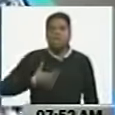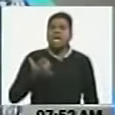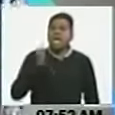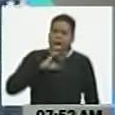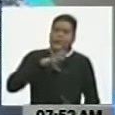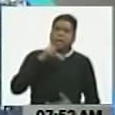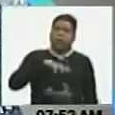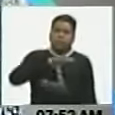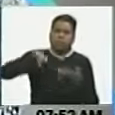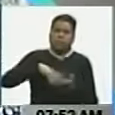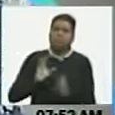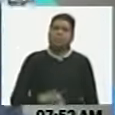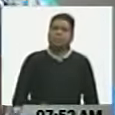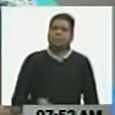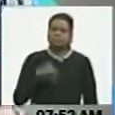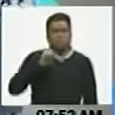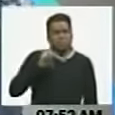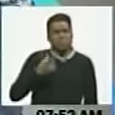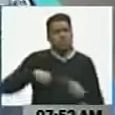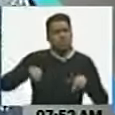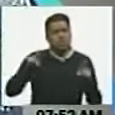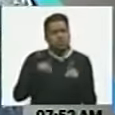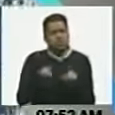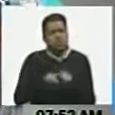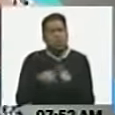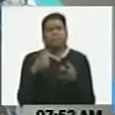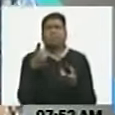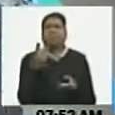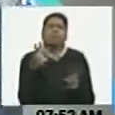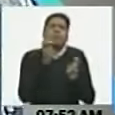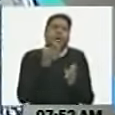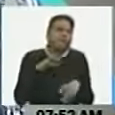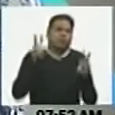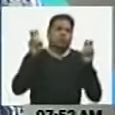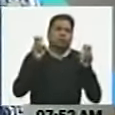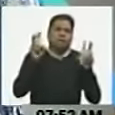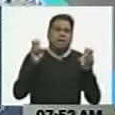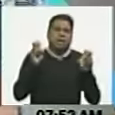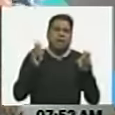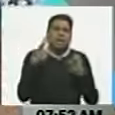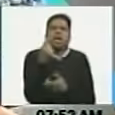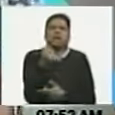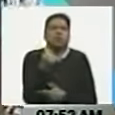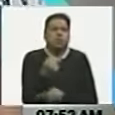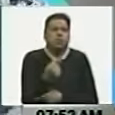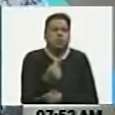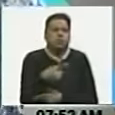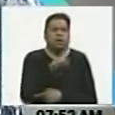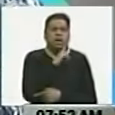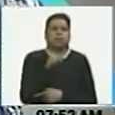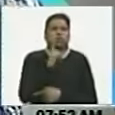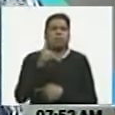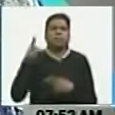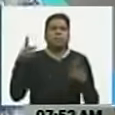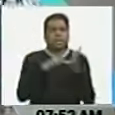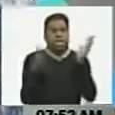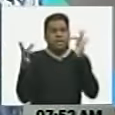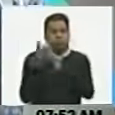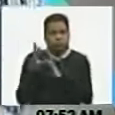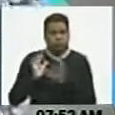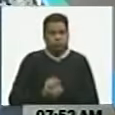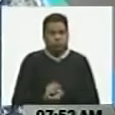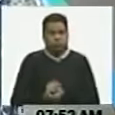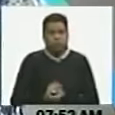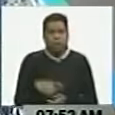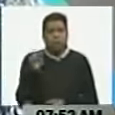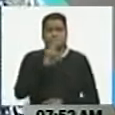bueno, lo puedo decir como seres humanos, temas económicos, pero que en el nombre poderoso de Jesús, Venezuela se va a estabilizar. Pero no